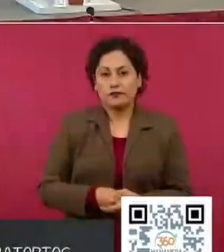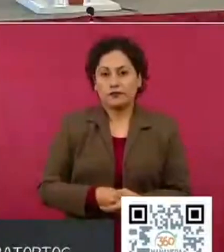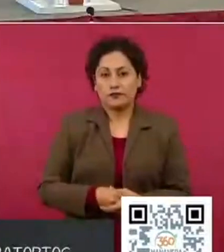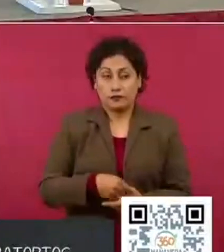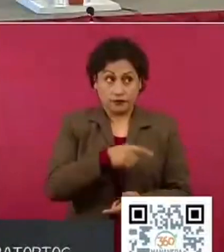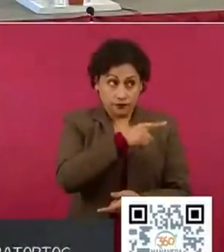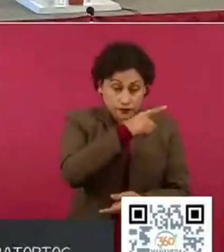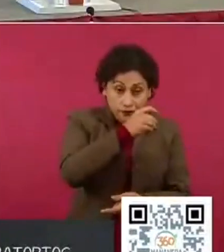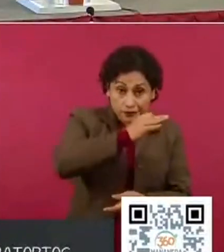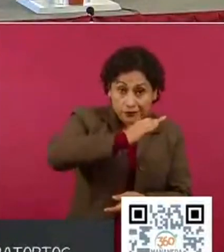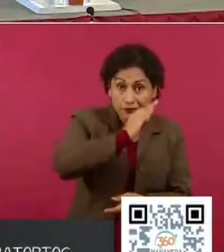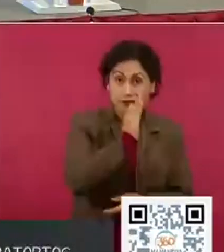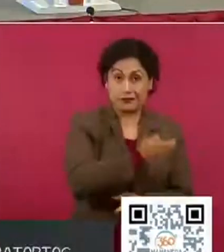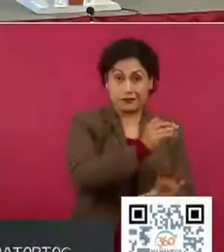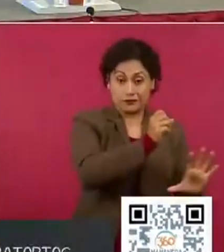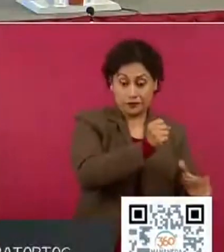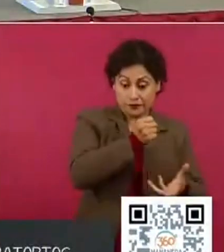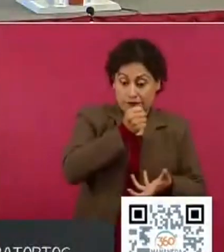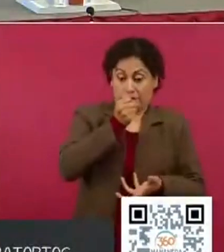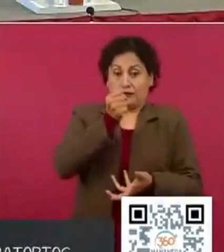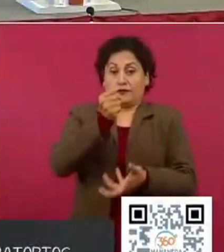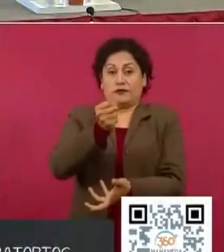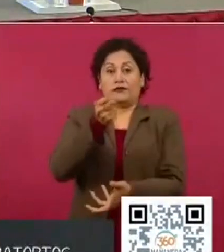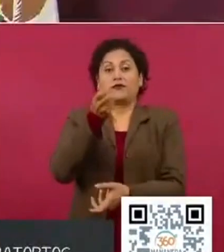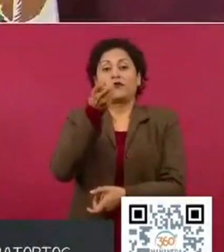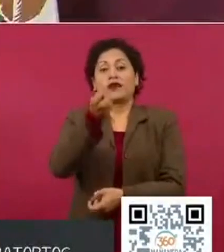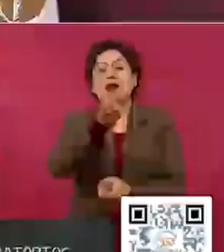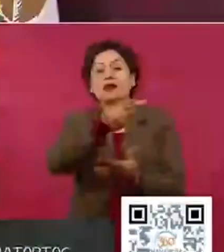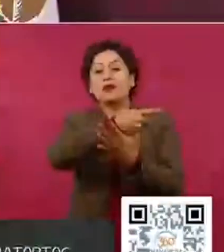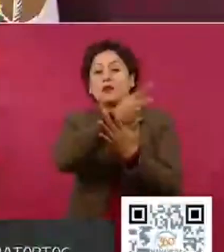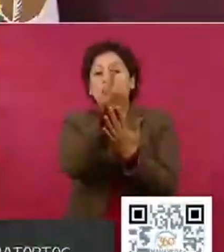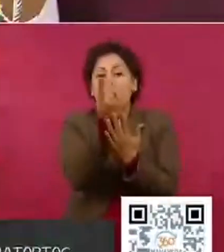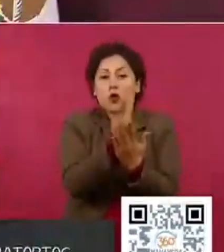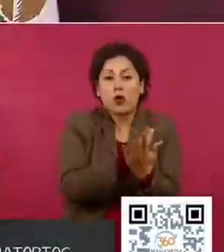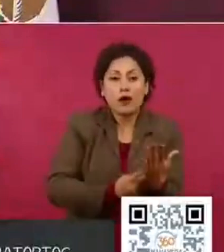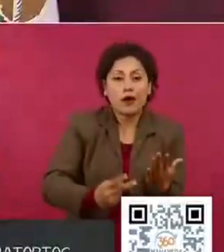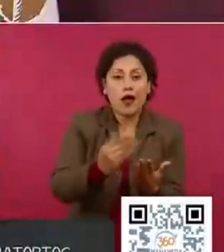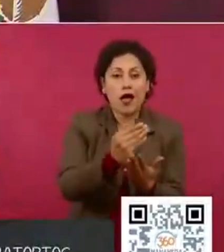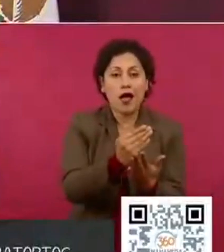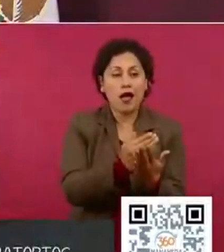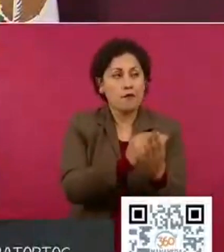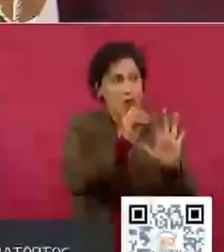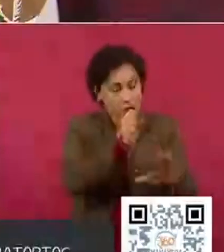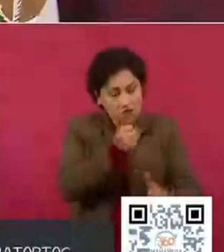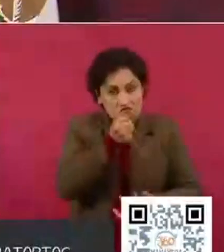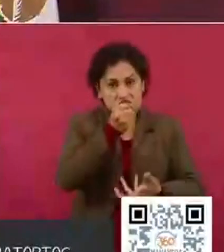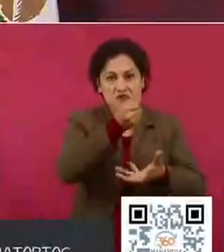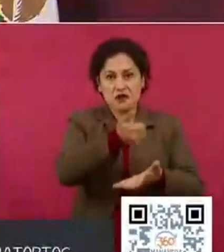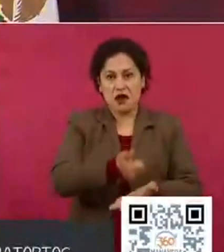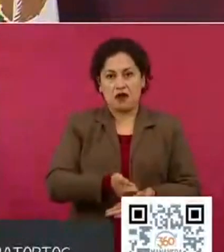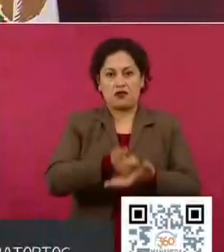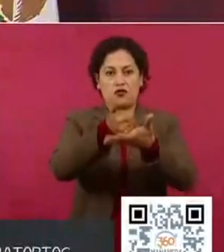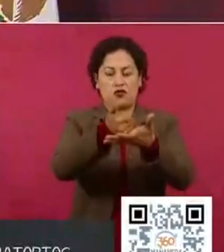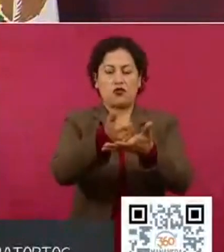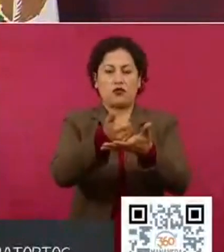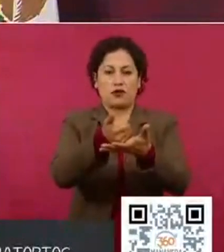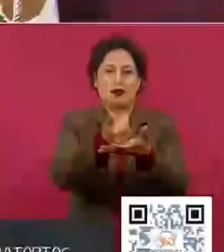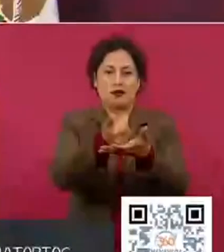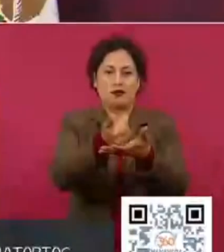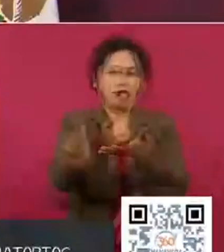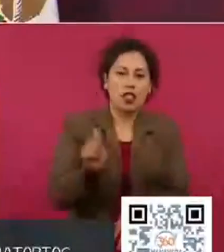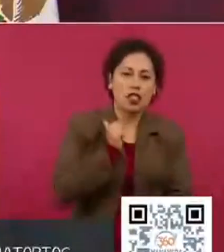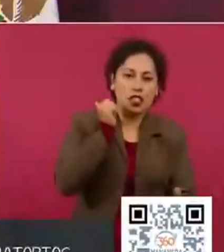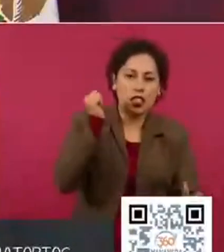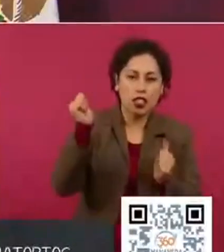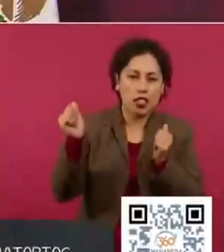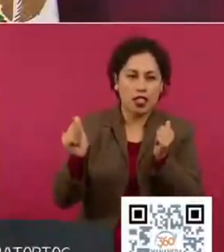a estos planes que no se esté nada más lucrando